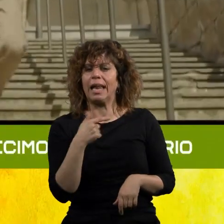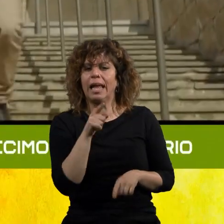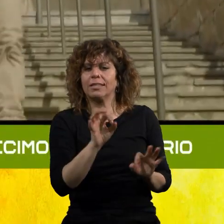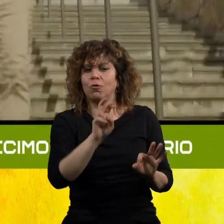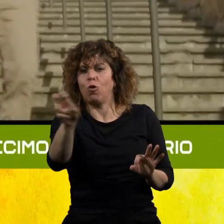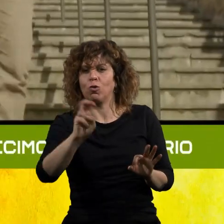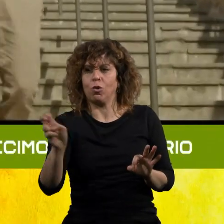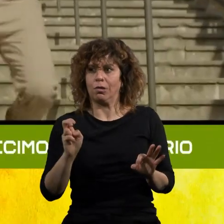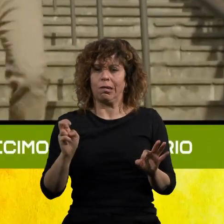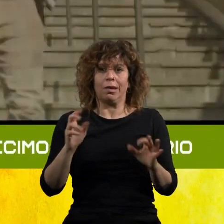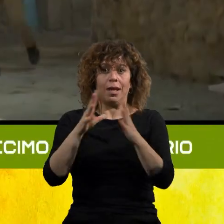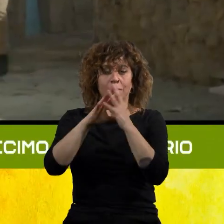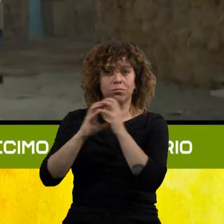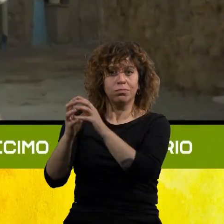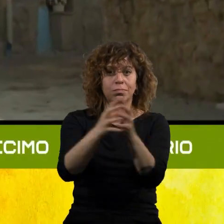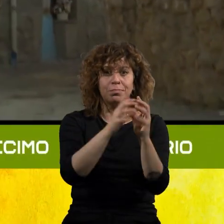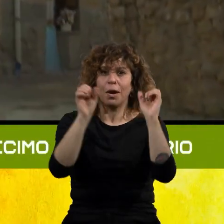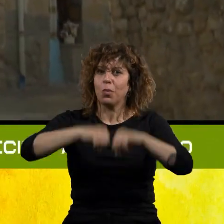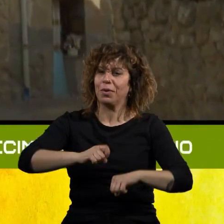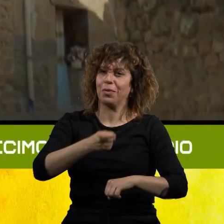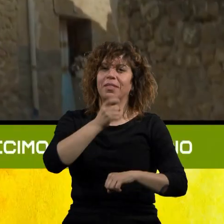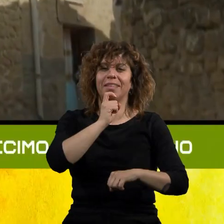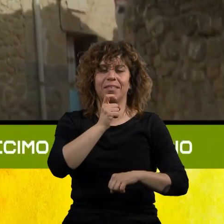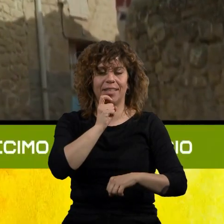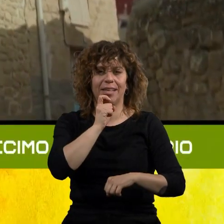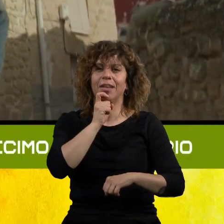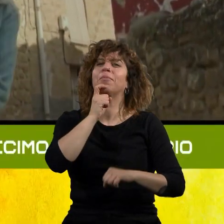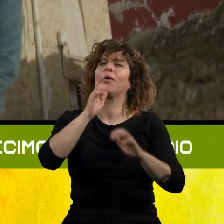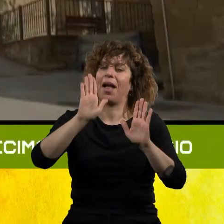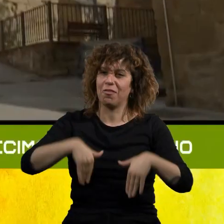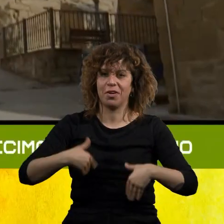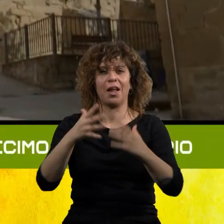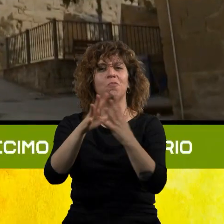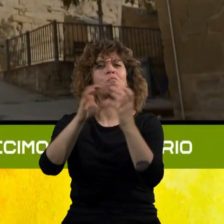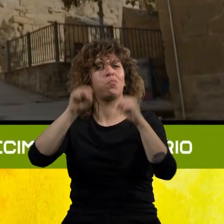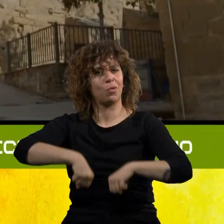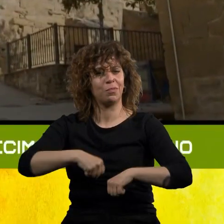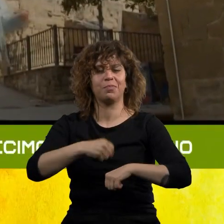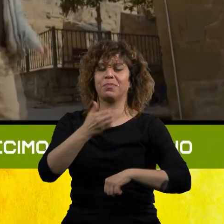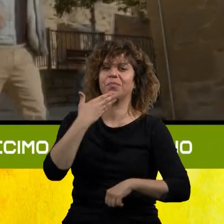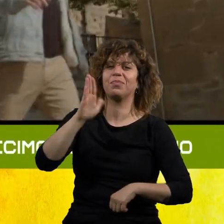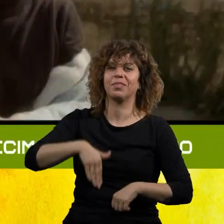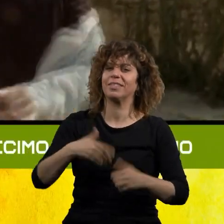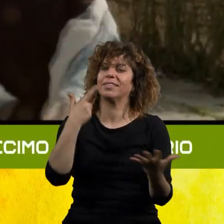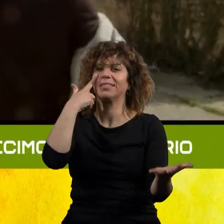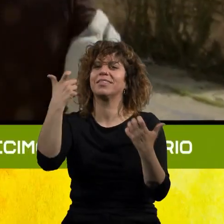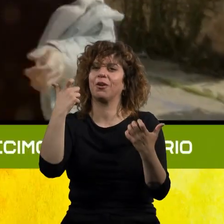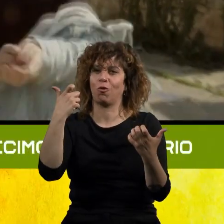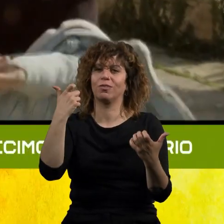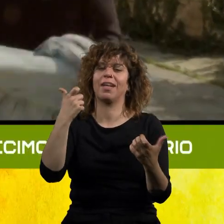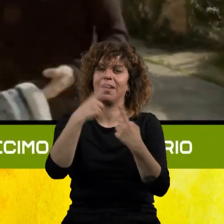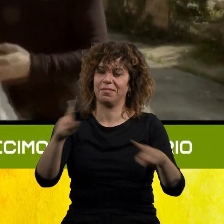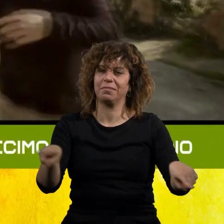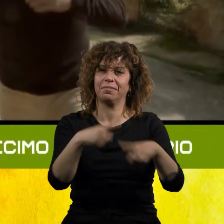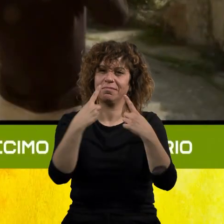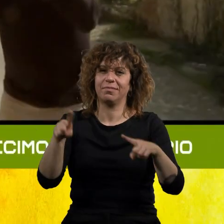y ponerse de acuerdo entre 8 o 9 personas, pues es complicado. Pero bueno, solemos llegar a un punto chulo y creo que el disco lo refleja, que hay influencias que